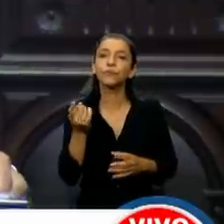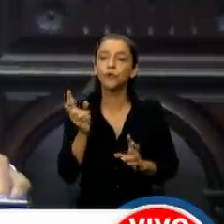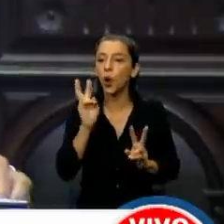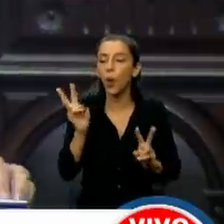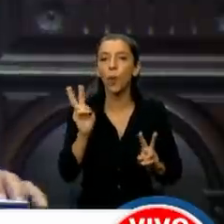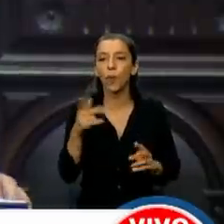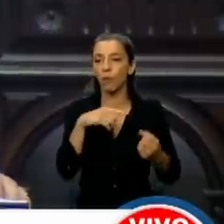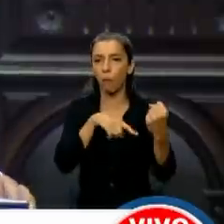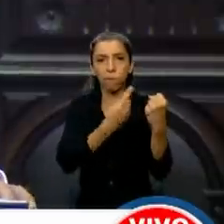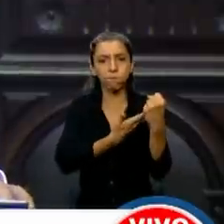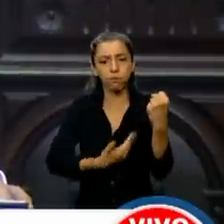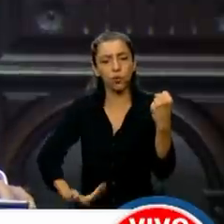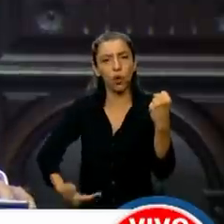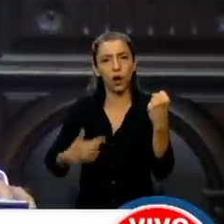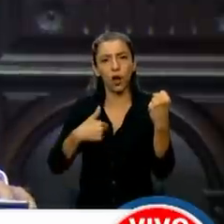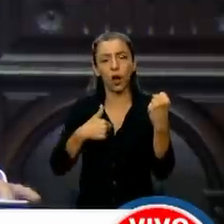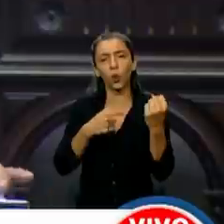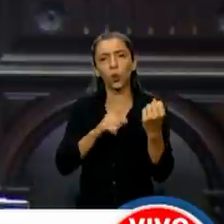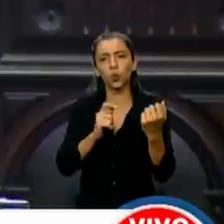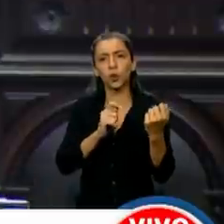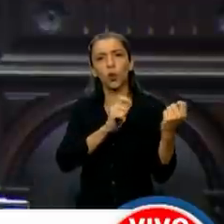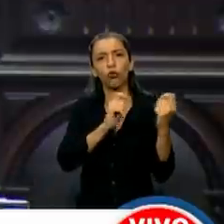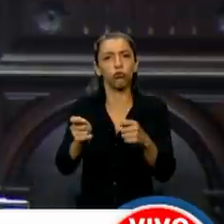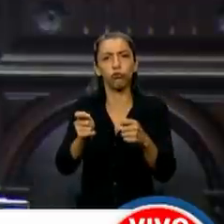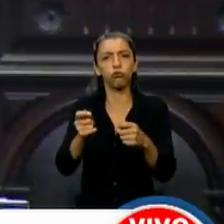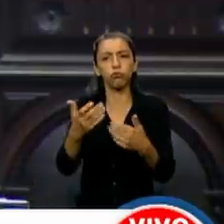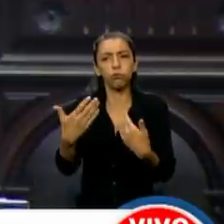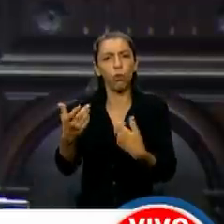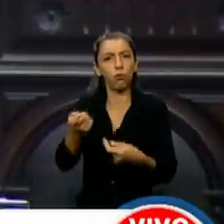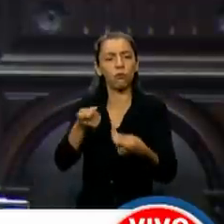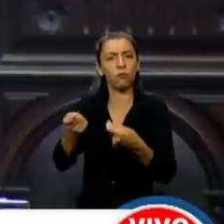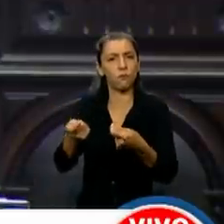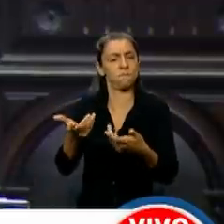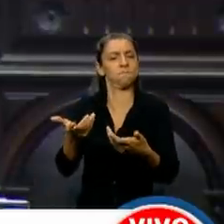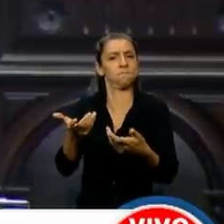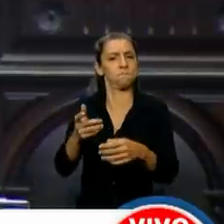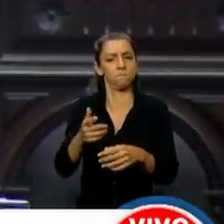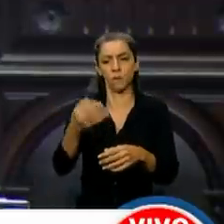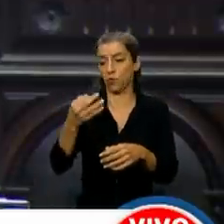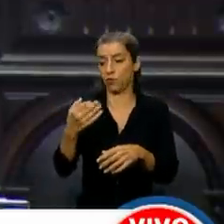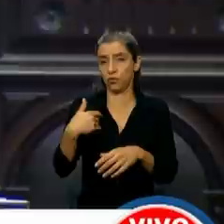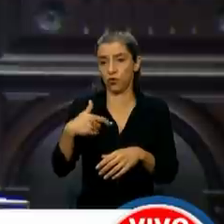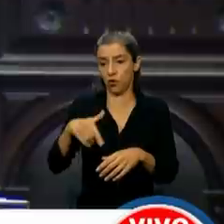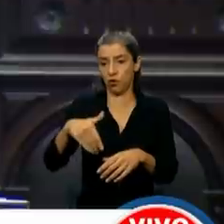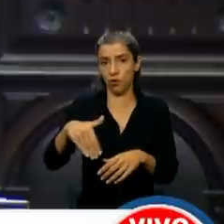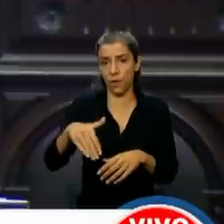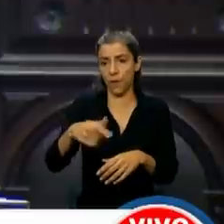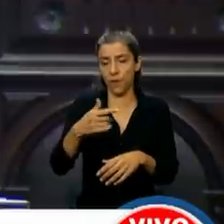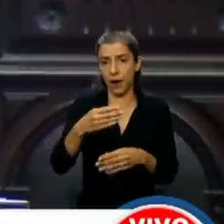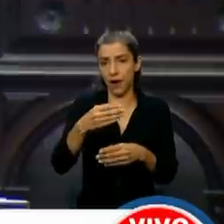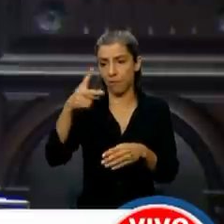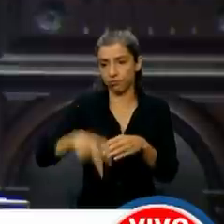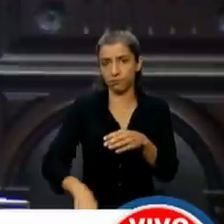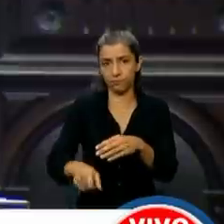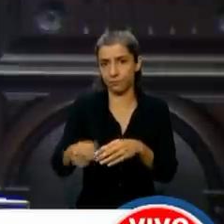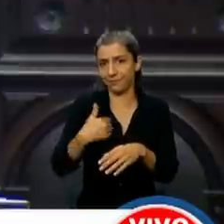poder ejecutivo de la nación que tenían vencimiento justamente este fin de año en el año